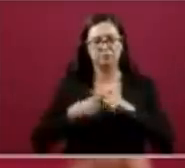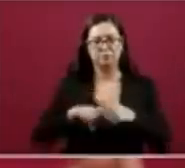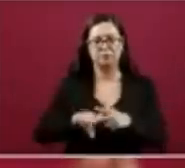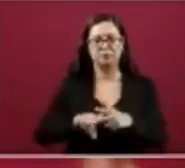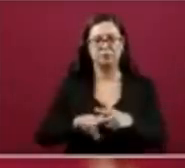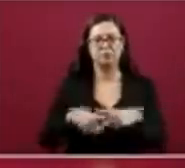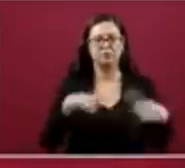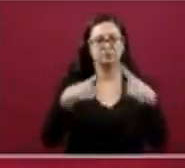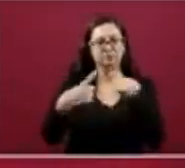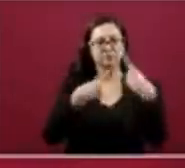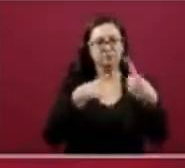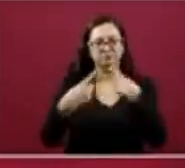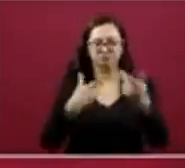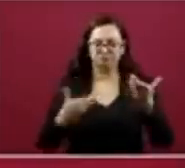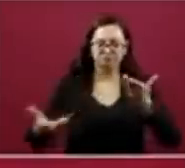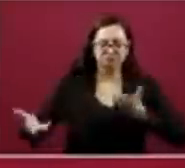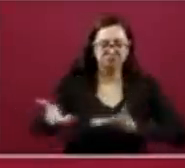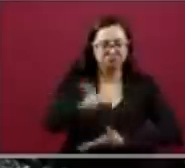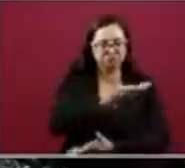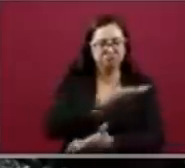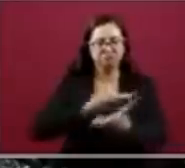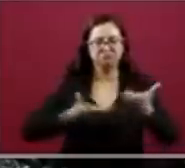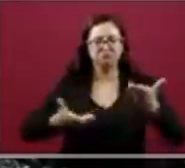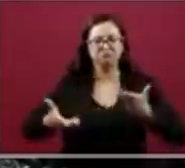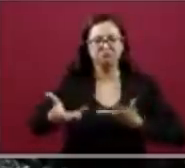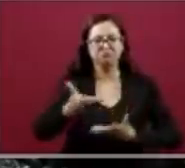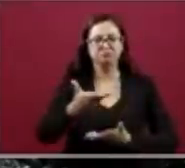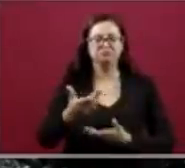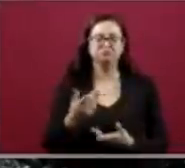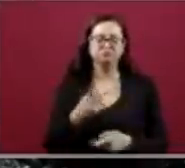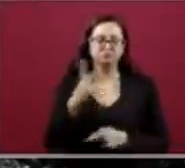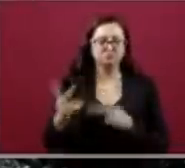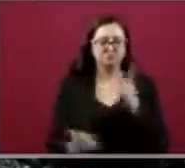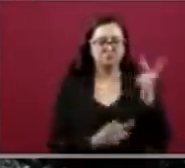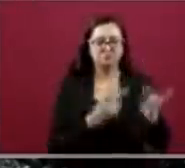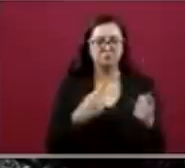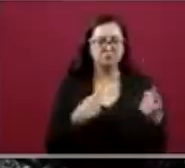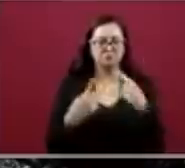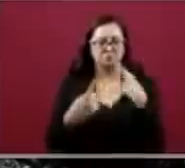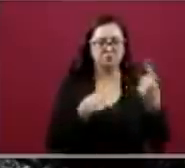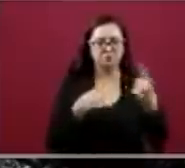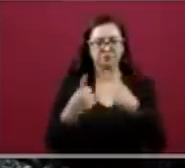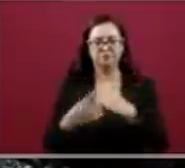el diálogo circular. Quedamos